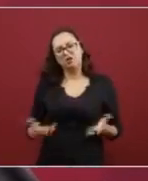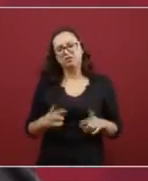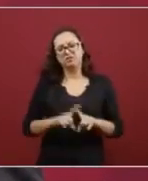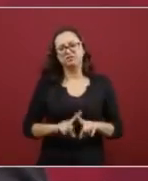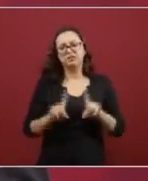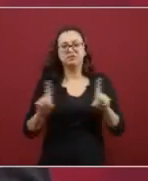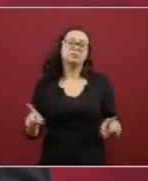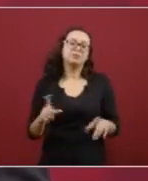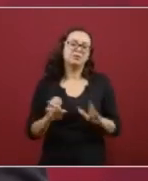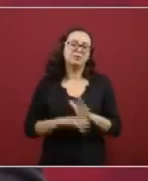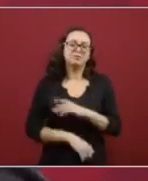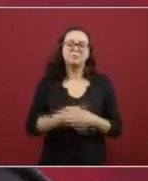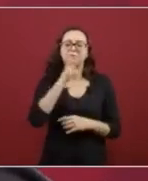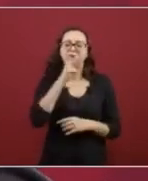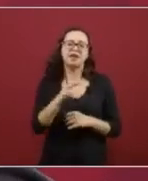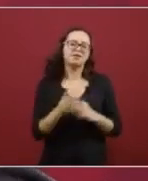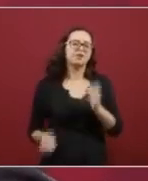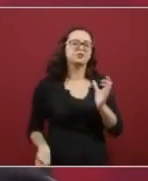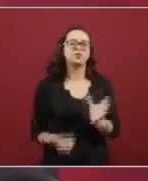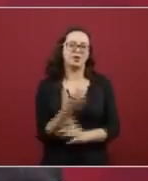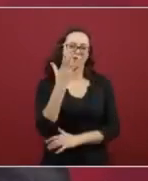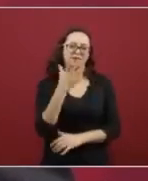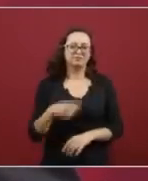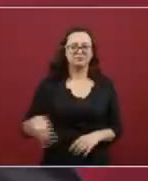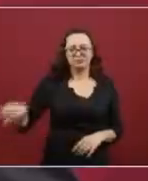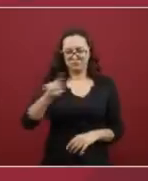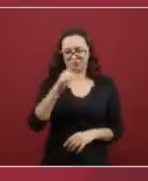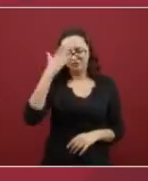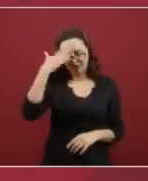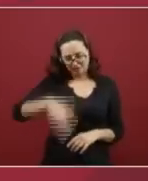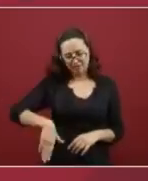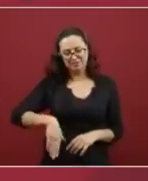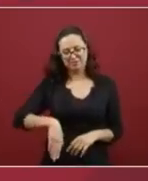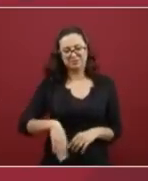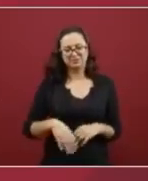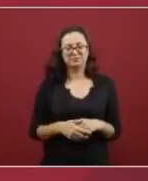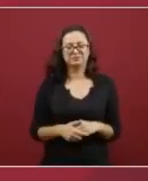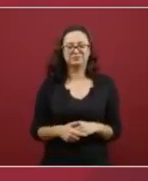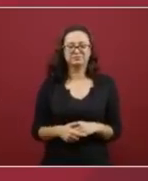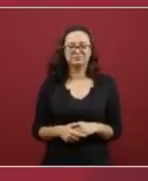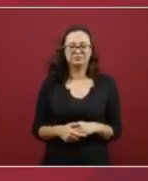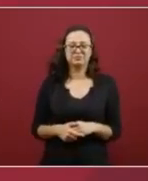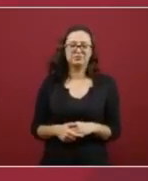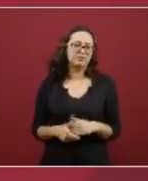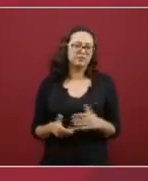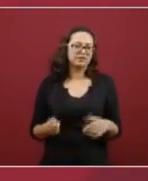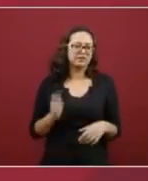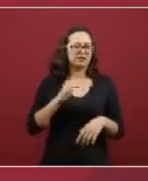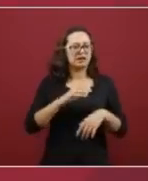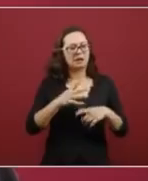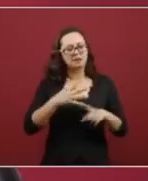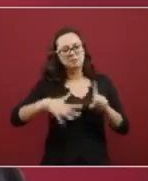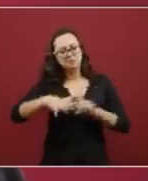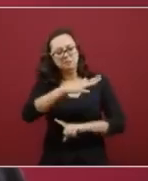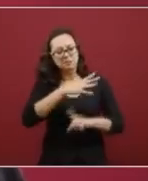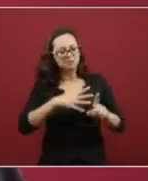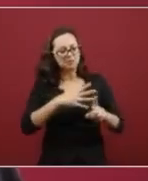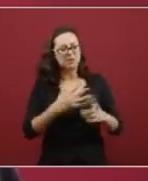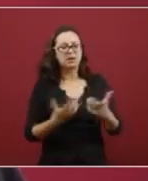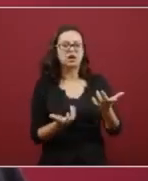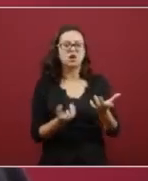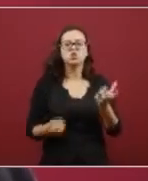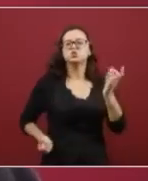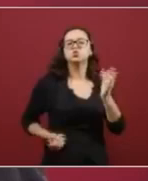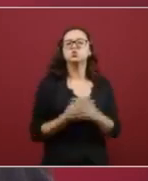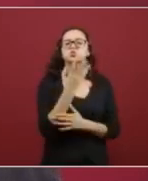llama, o que se usa, ¿no?, para la descripción de los hechos. Dice la nueva